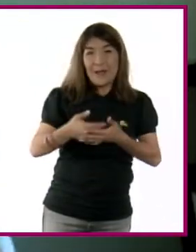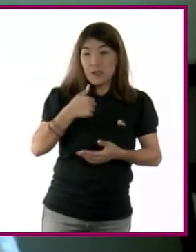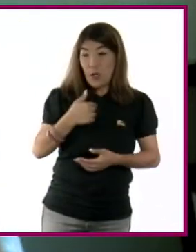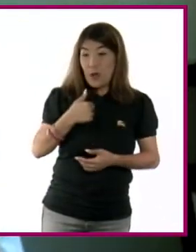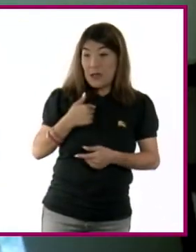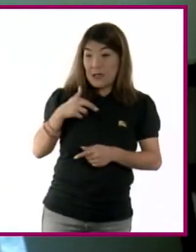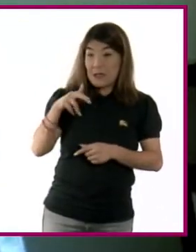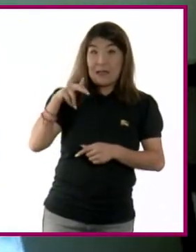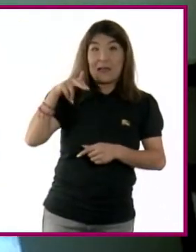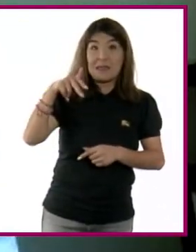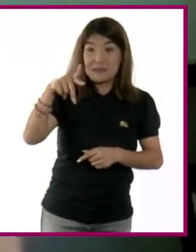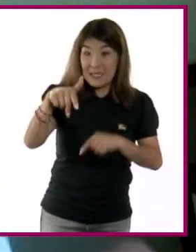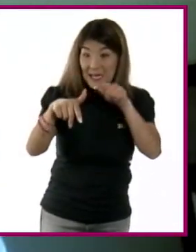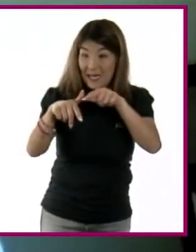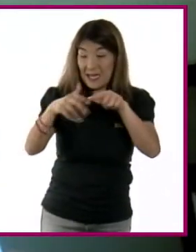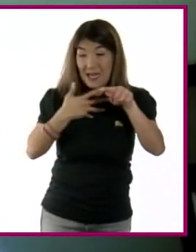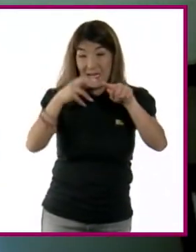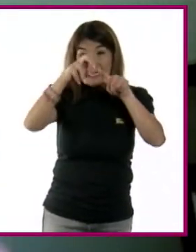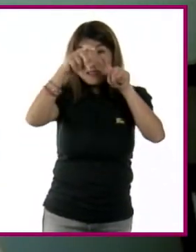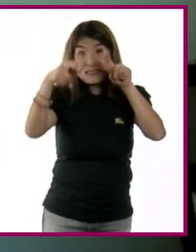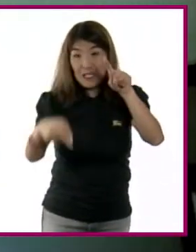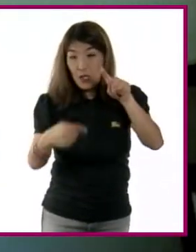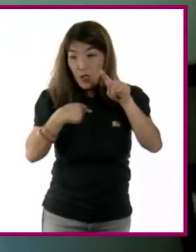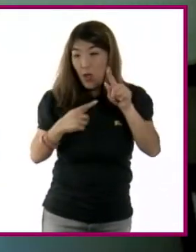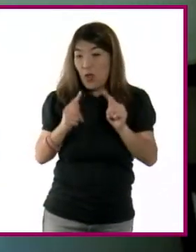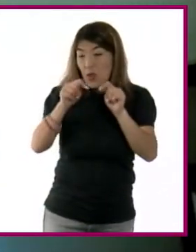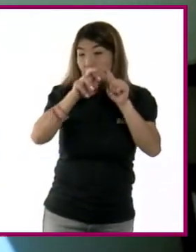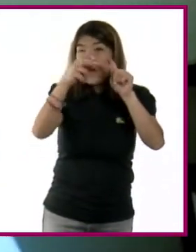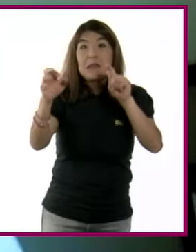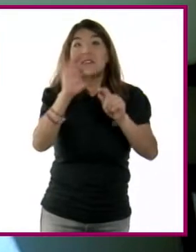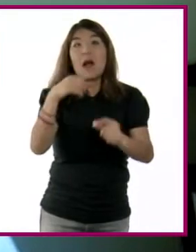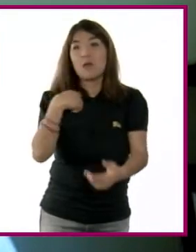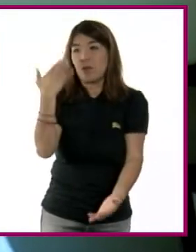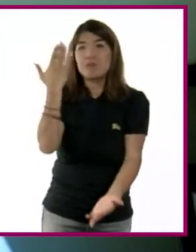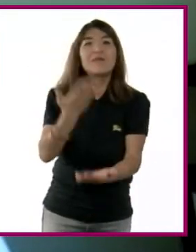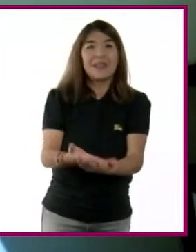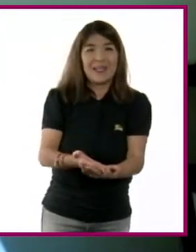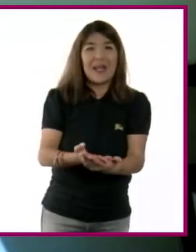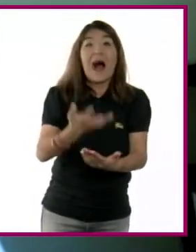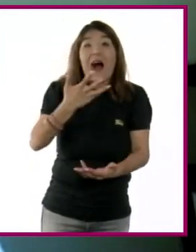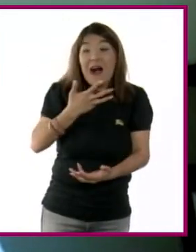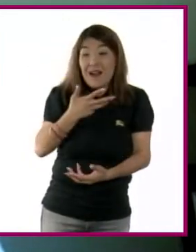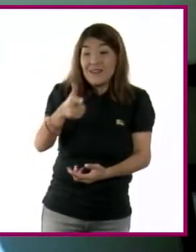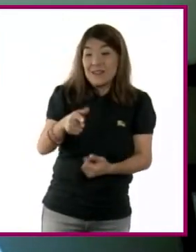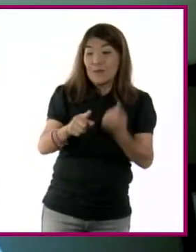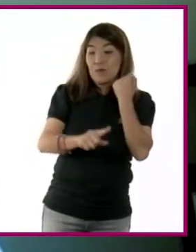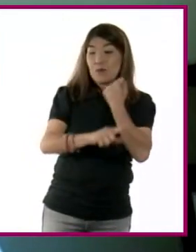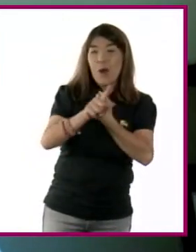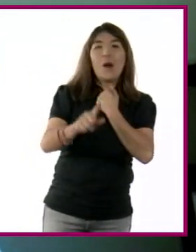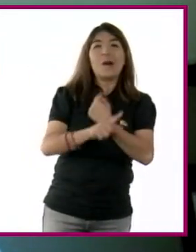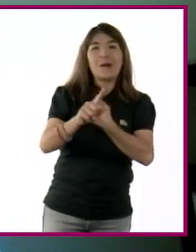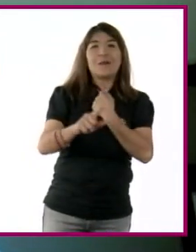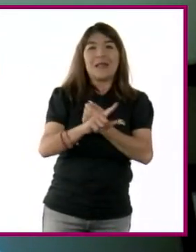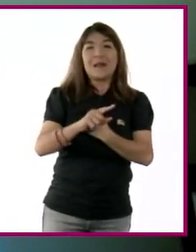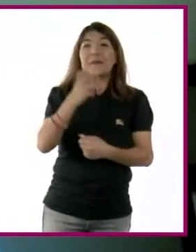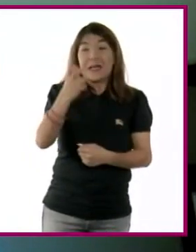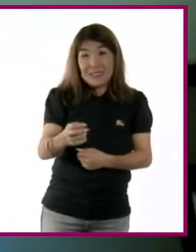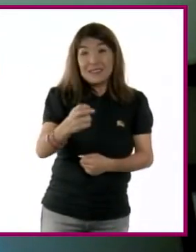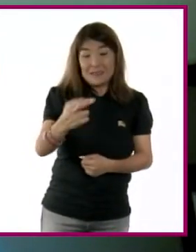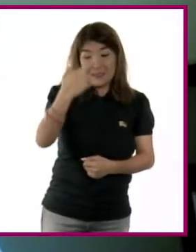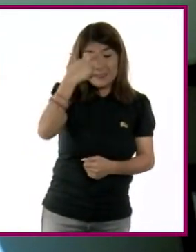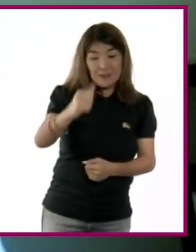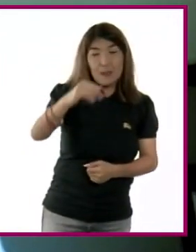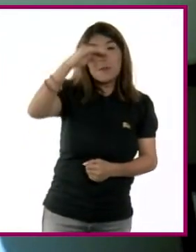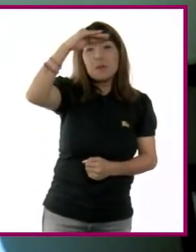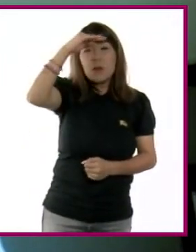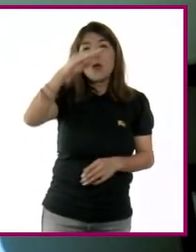¿no? Hay consecuencias a las cosas. Y entonces, a partir de este razonamiento, es que se